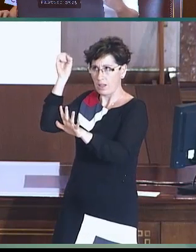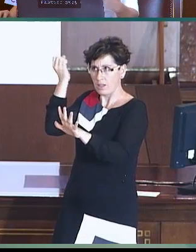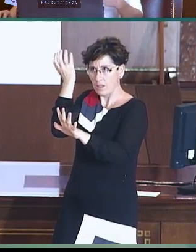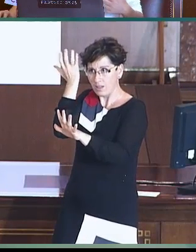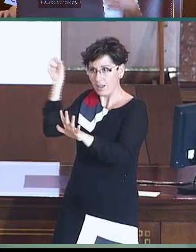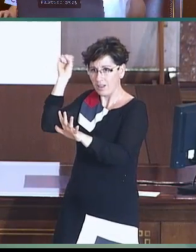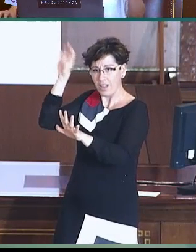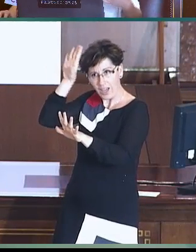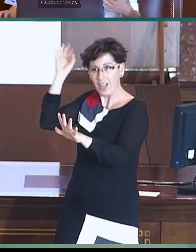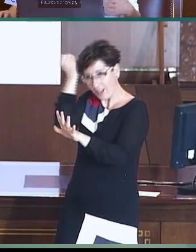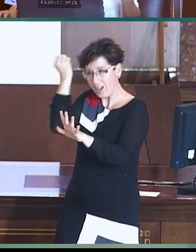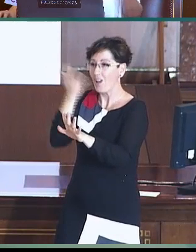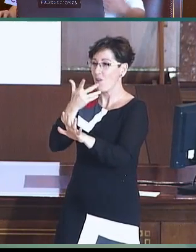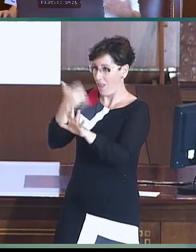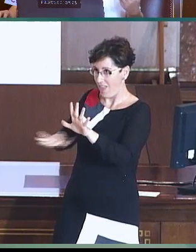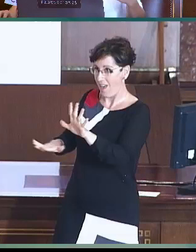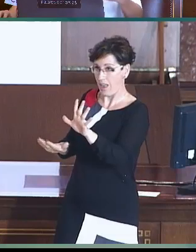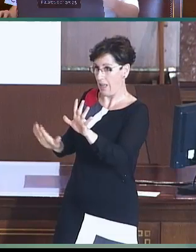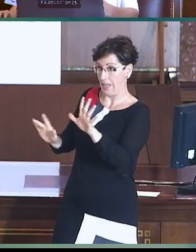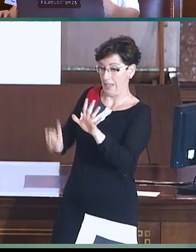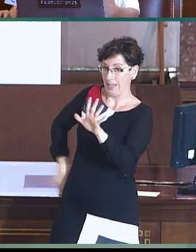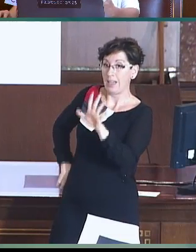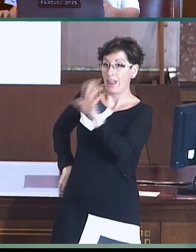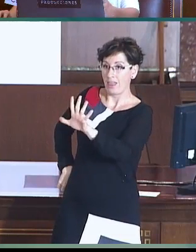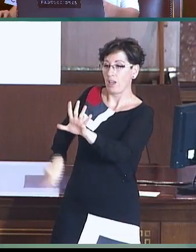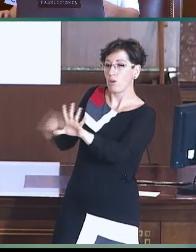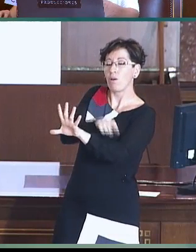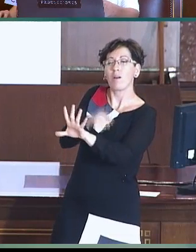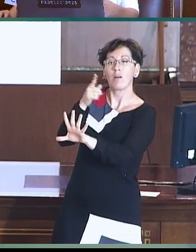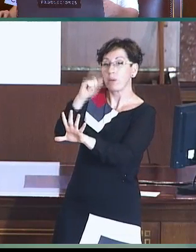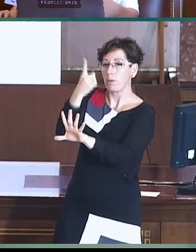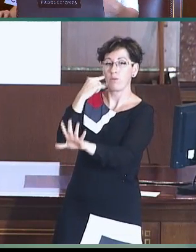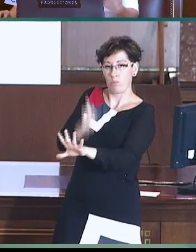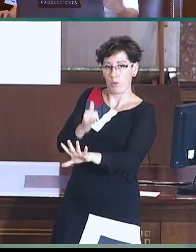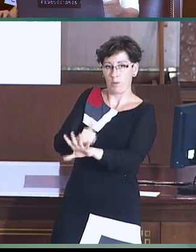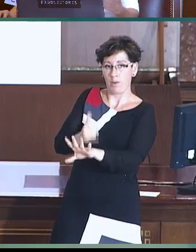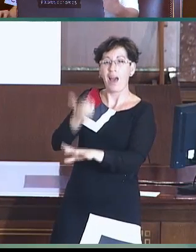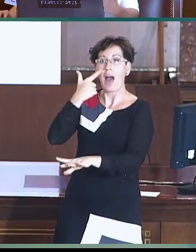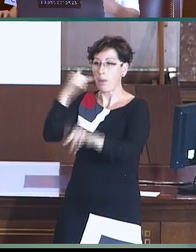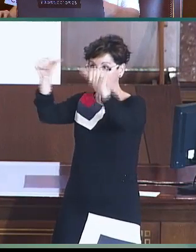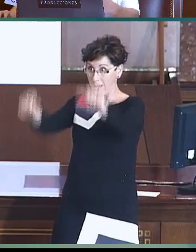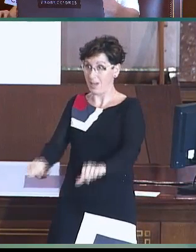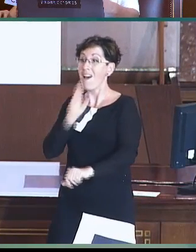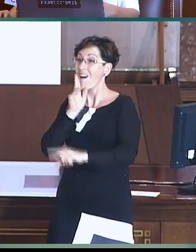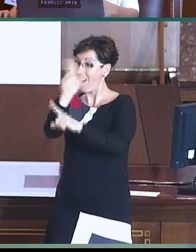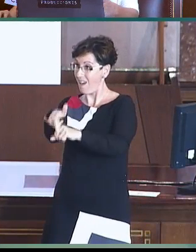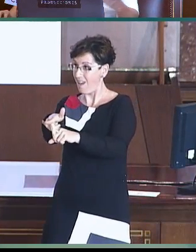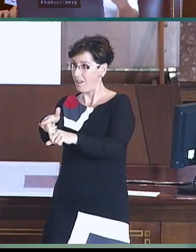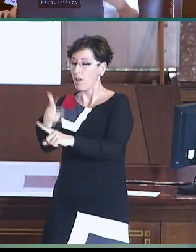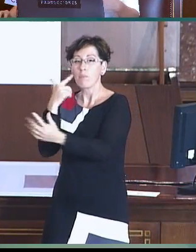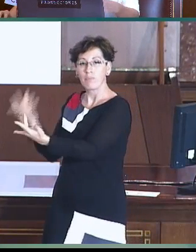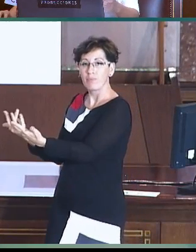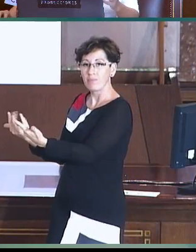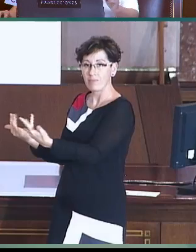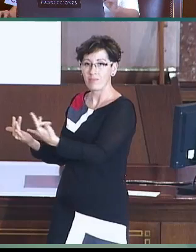la prueba dijimos, vamos a pasársela con esa grabación en lengua de signos y vamos a ver qué ocurre, vamos a analizar las respuestas y